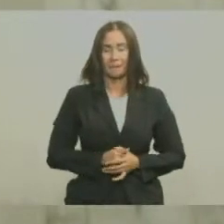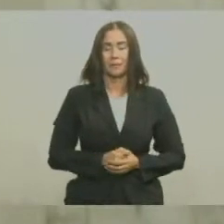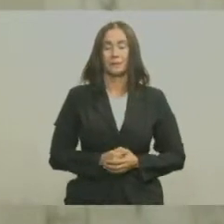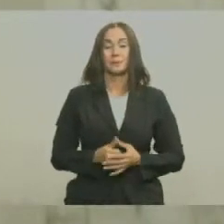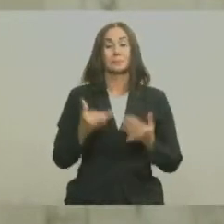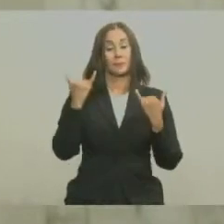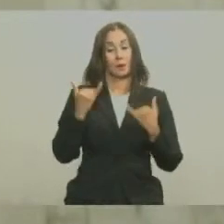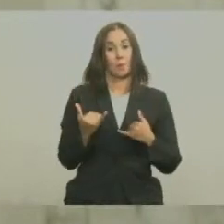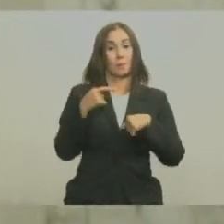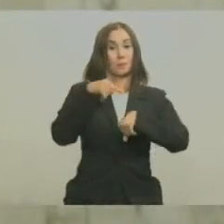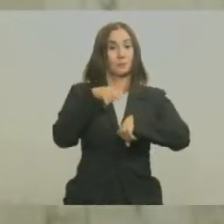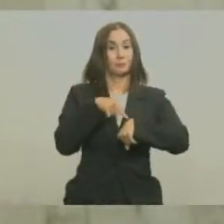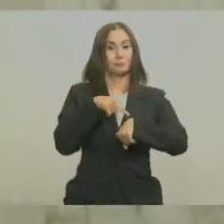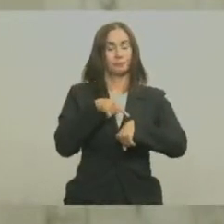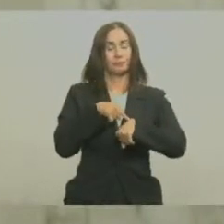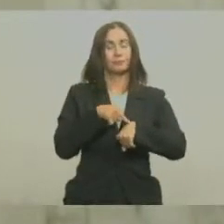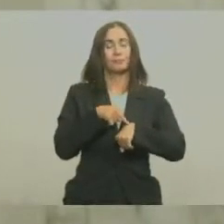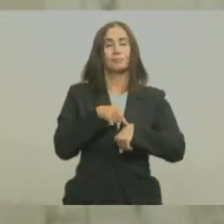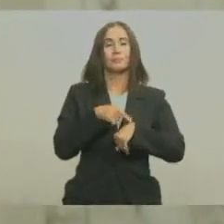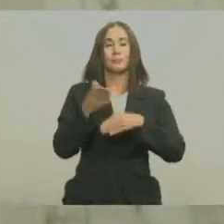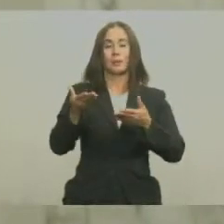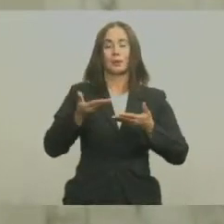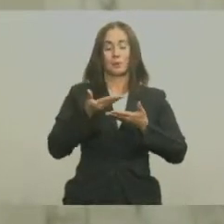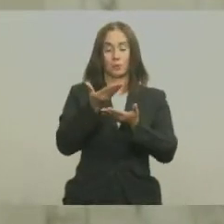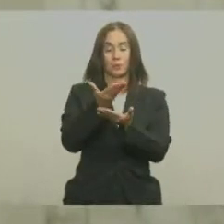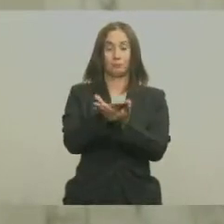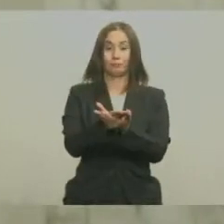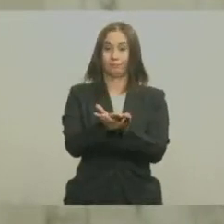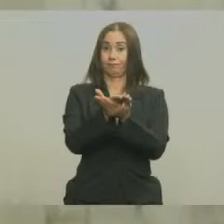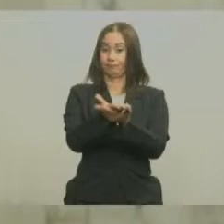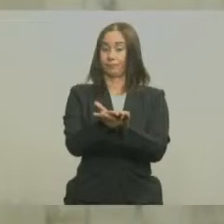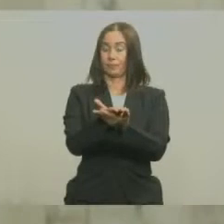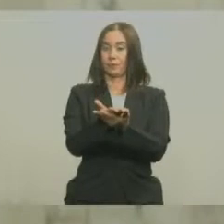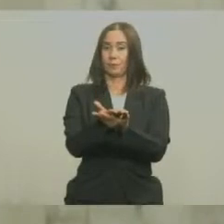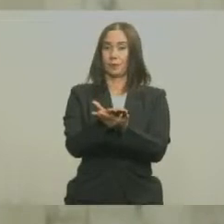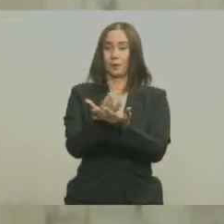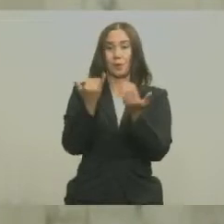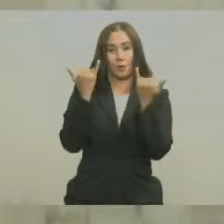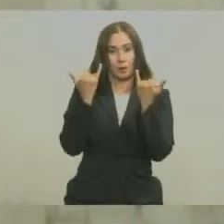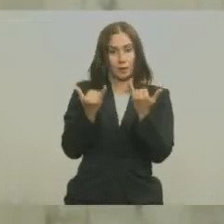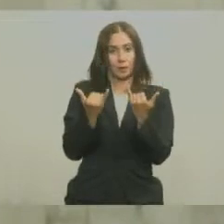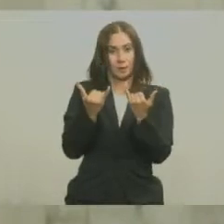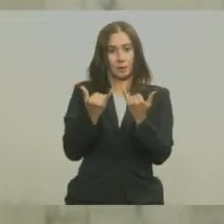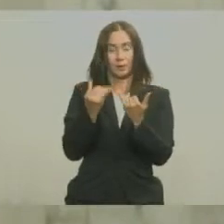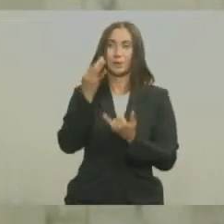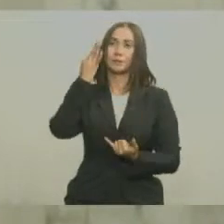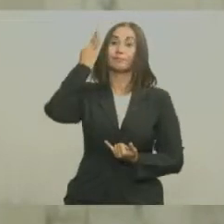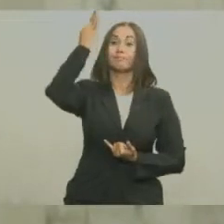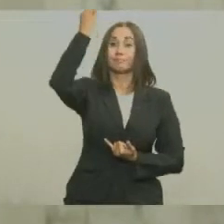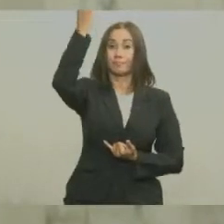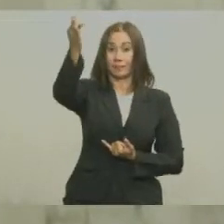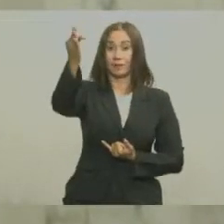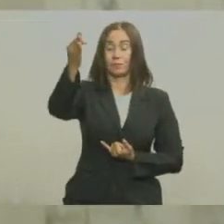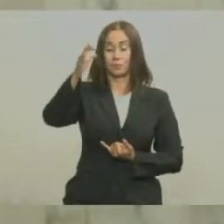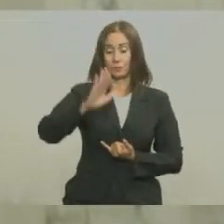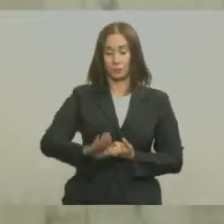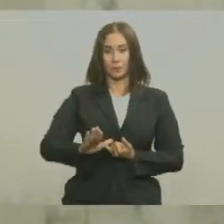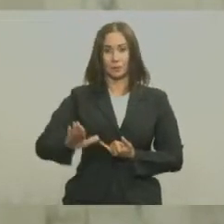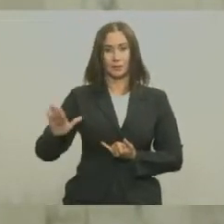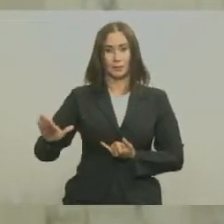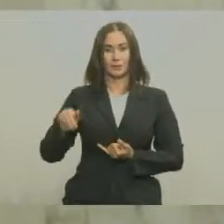En este momento, tenemos en nuestras manos el presente y futuro de esta